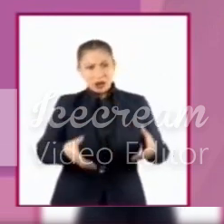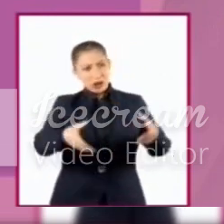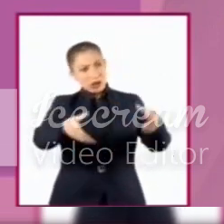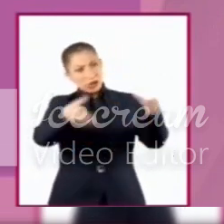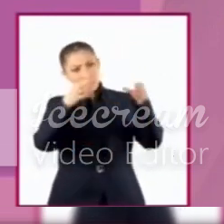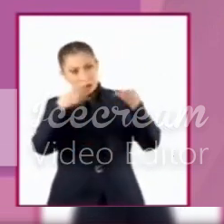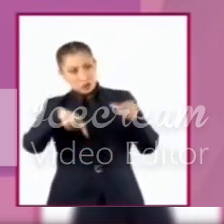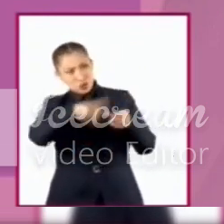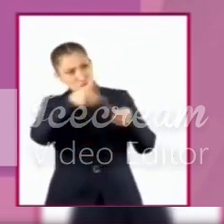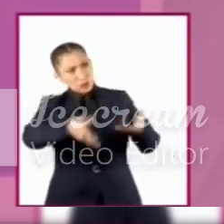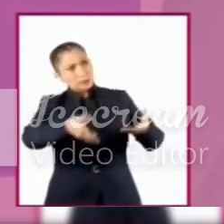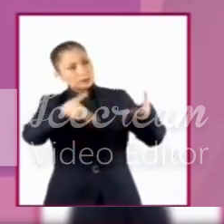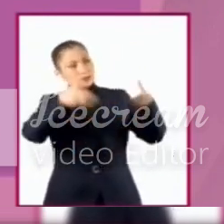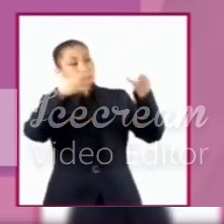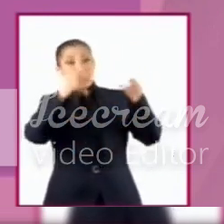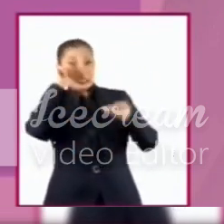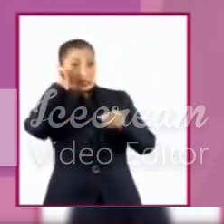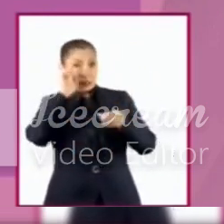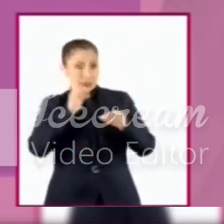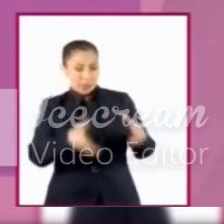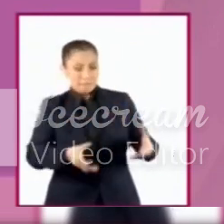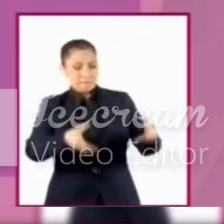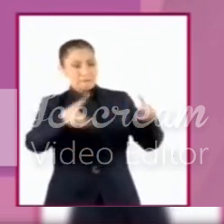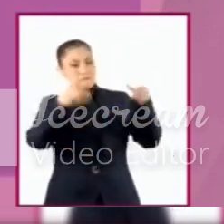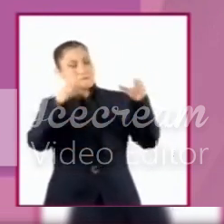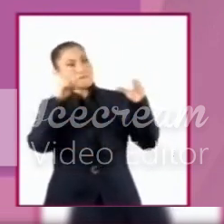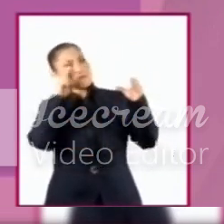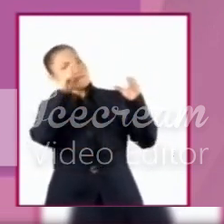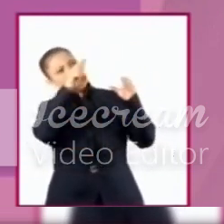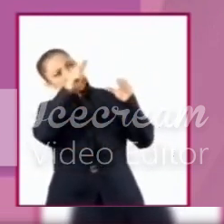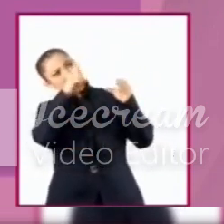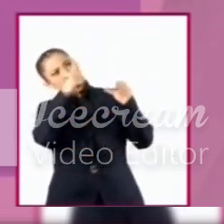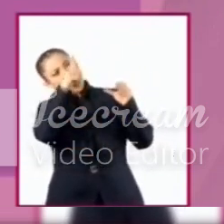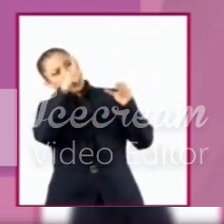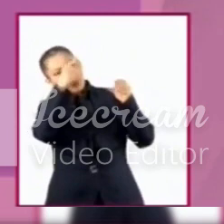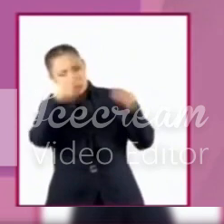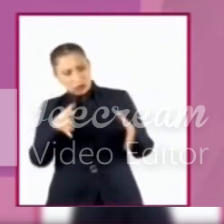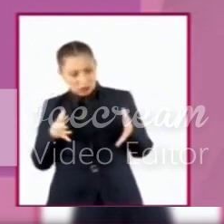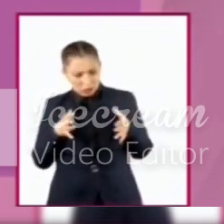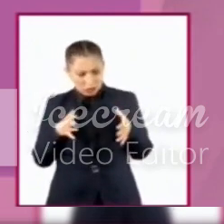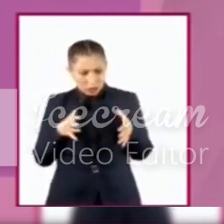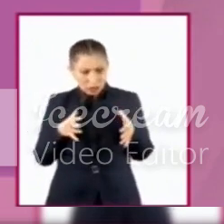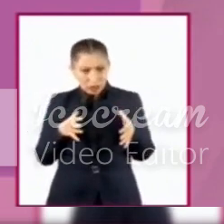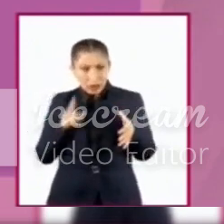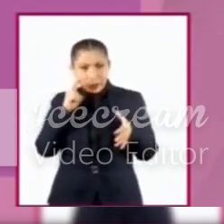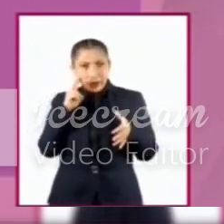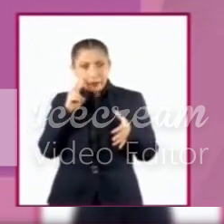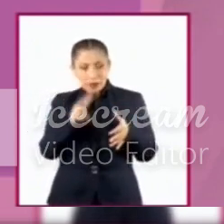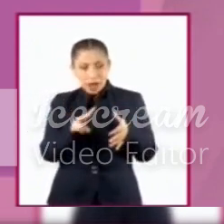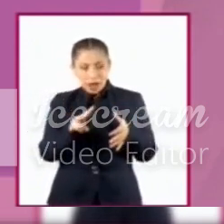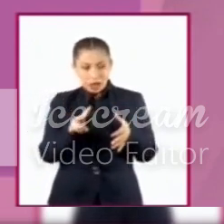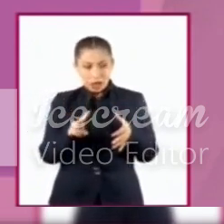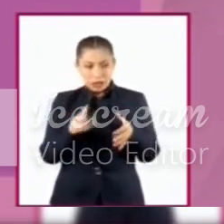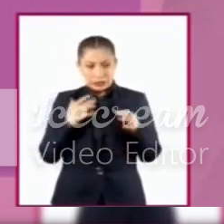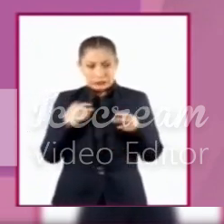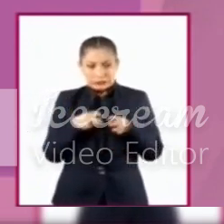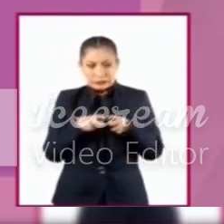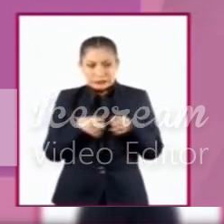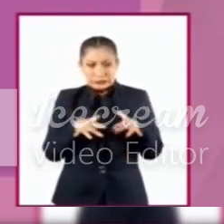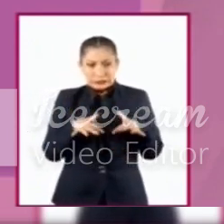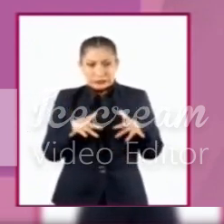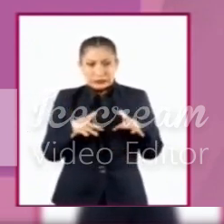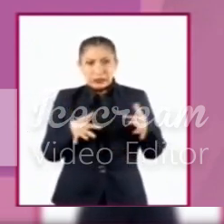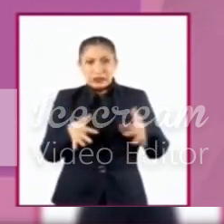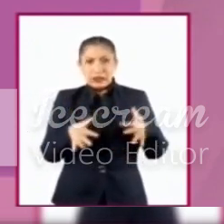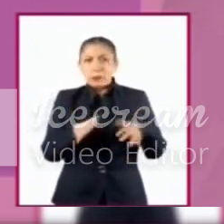luz», le dijo Jordán. La sirvienta lo levantó, pero enseguida lo dejó caer, y se quedó mirando a aquel lívida y temblando,